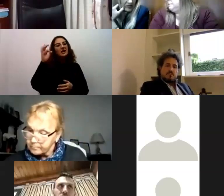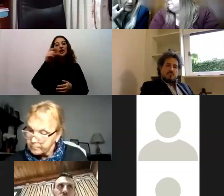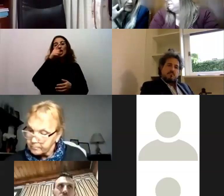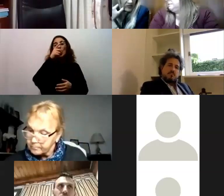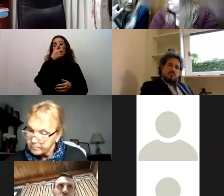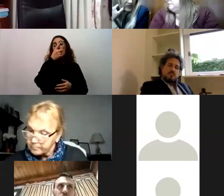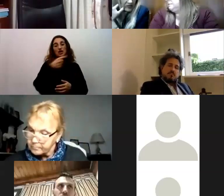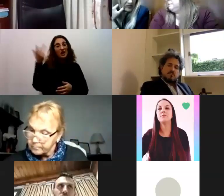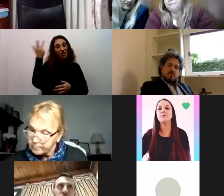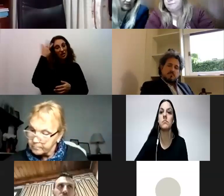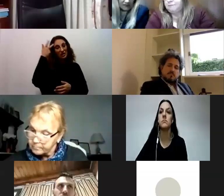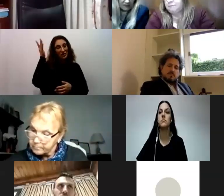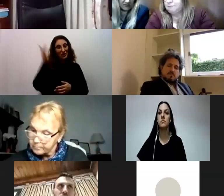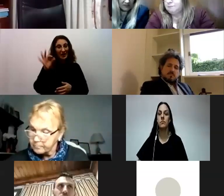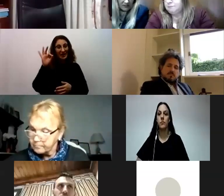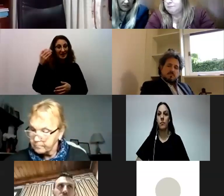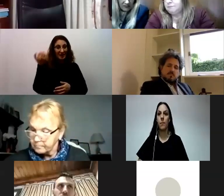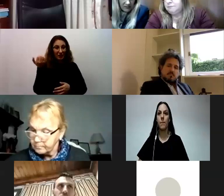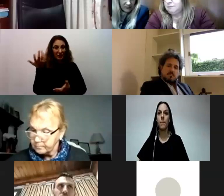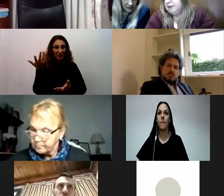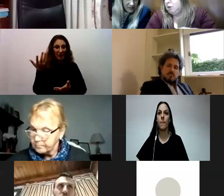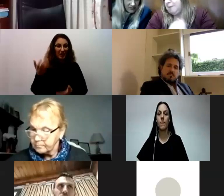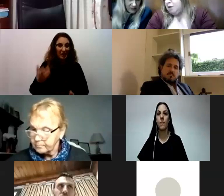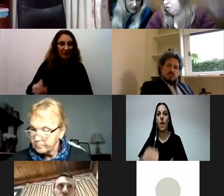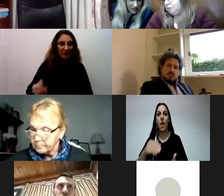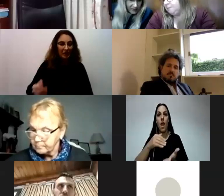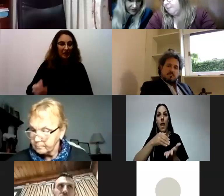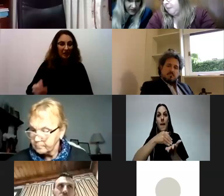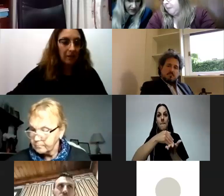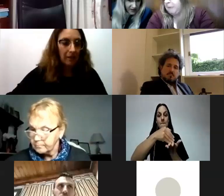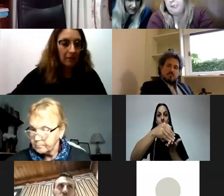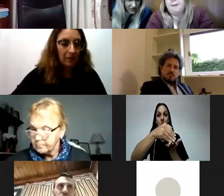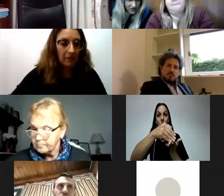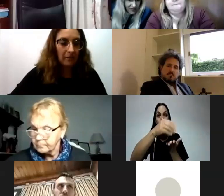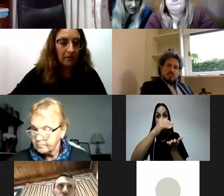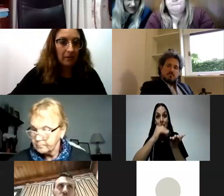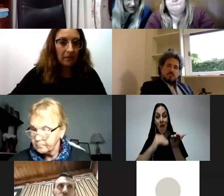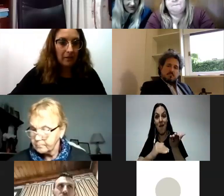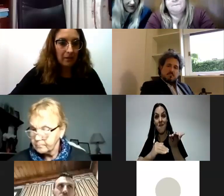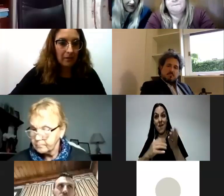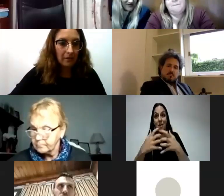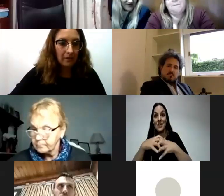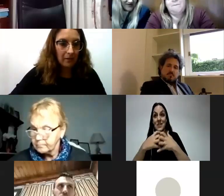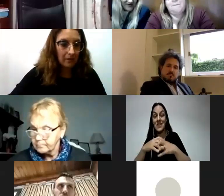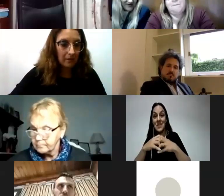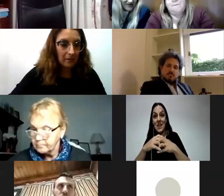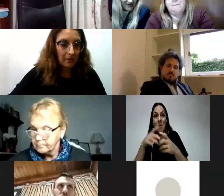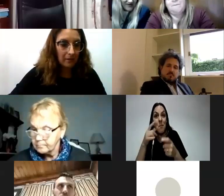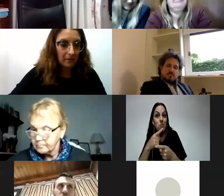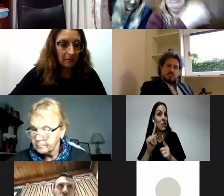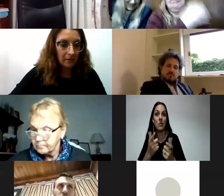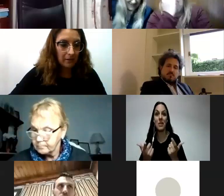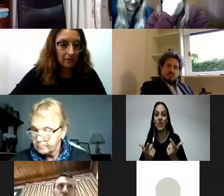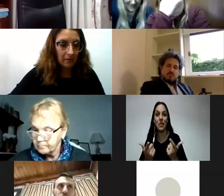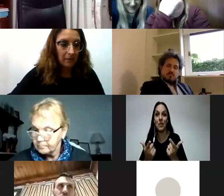parte baja, el micro de larga distancia no tiene el sistema neumático de arrodillamiento que se inclina 45